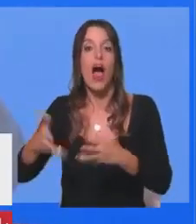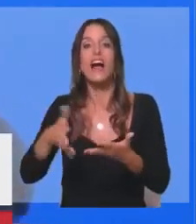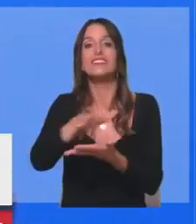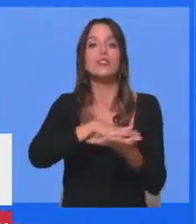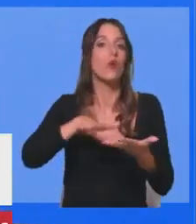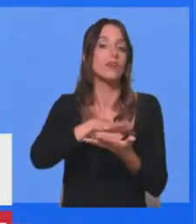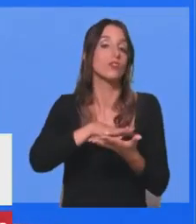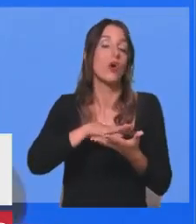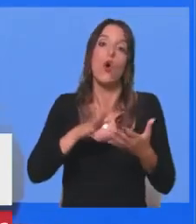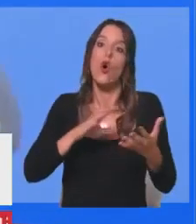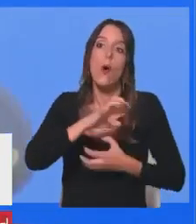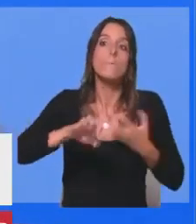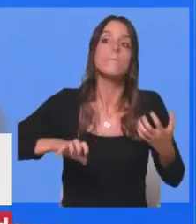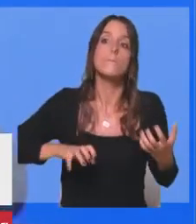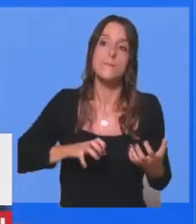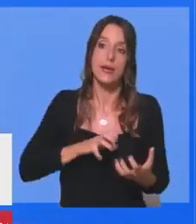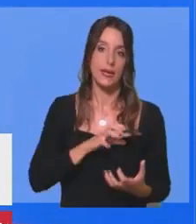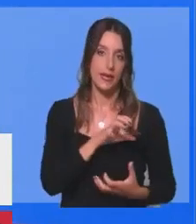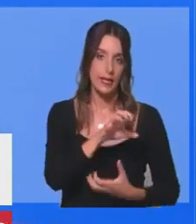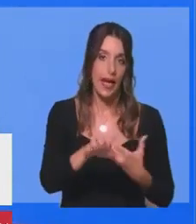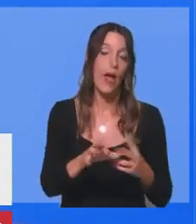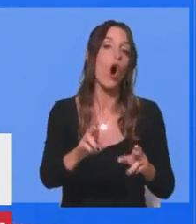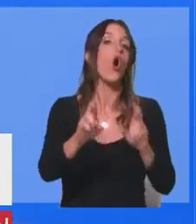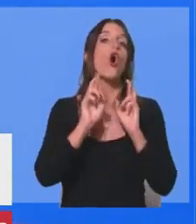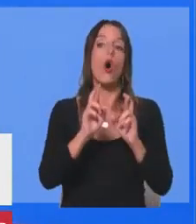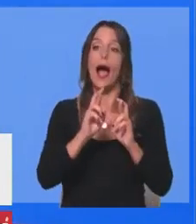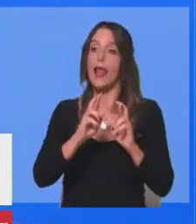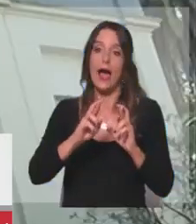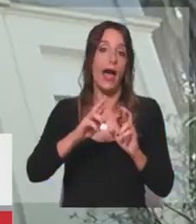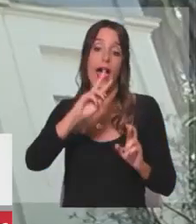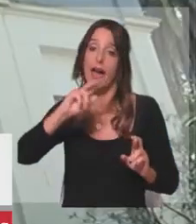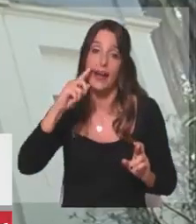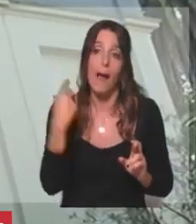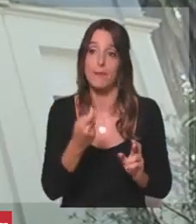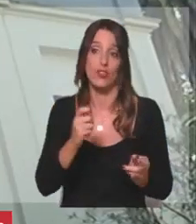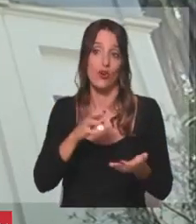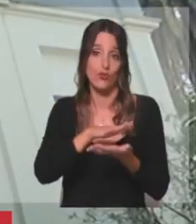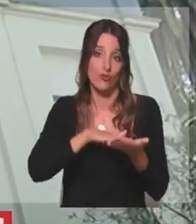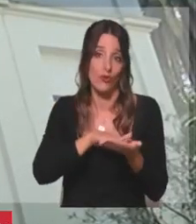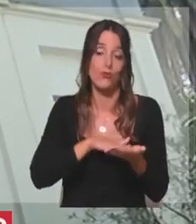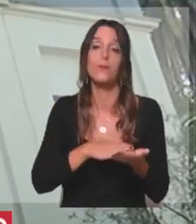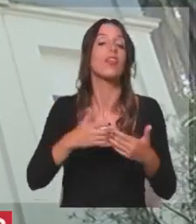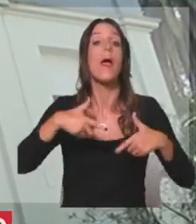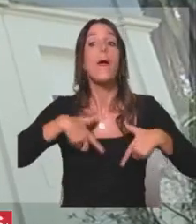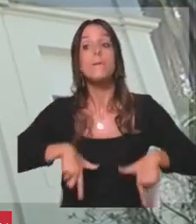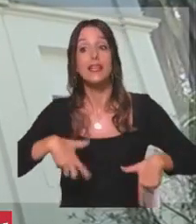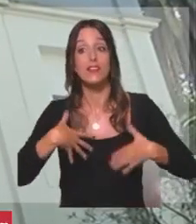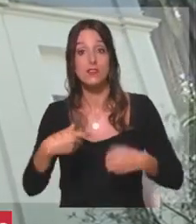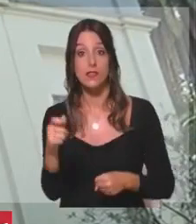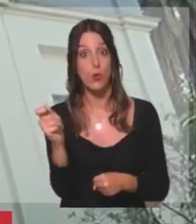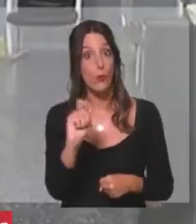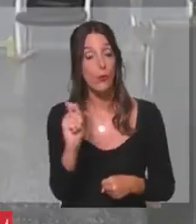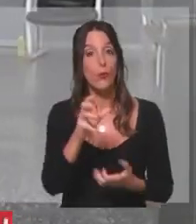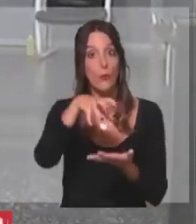aguda que pueda ser revertida, ojalá, a la brevedad mayor. En paralelo, el Ministerio de Salud Pública